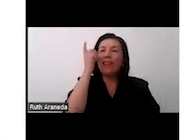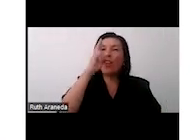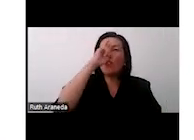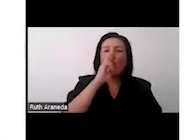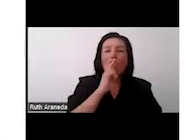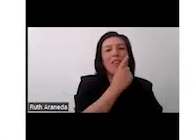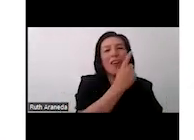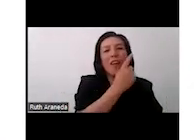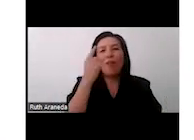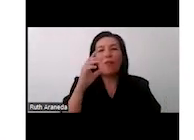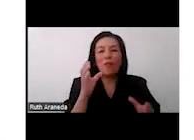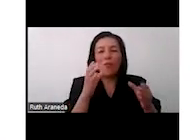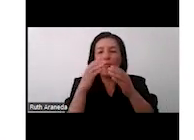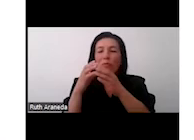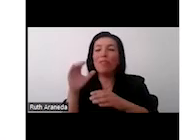y así poder protegerla.